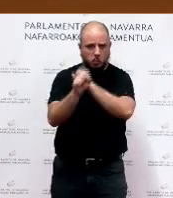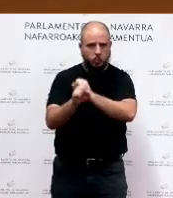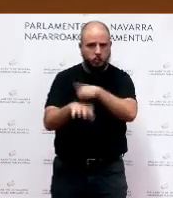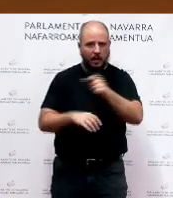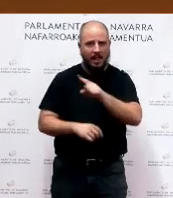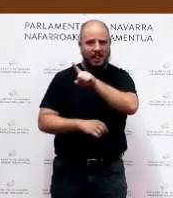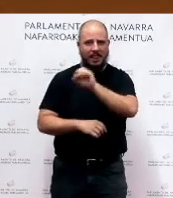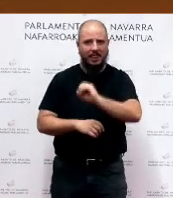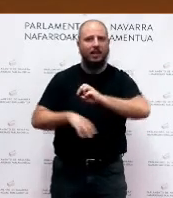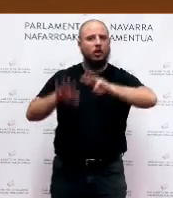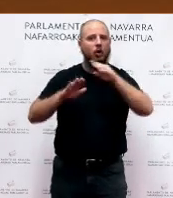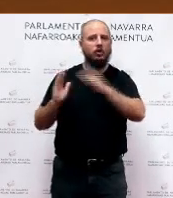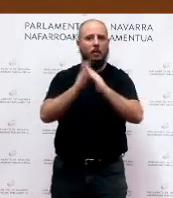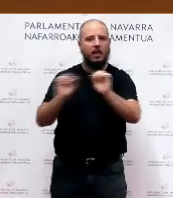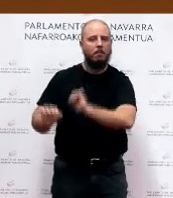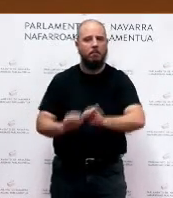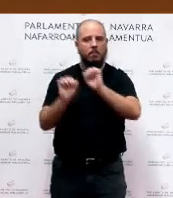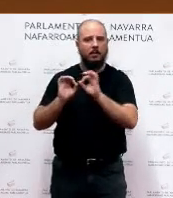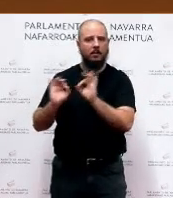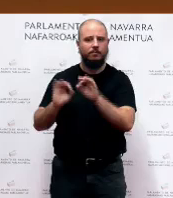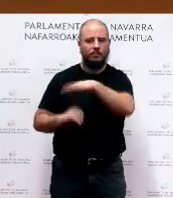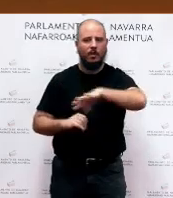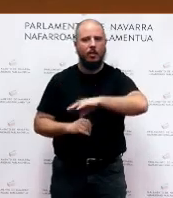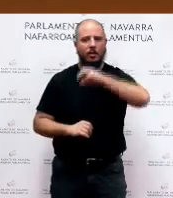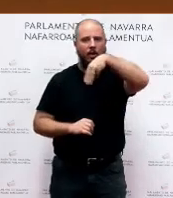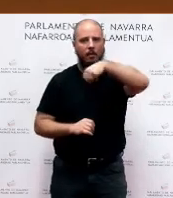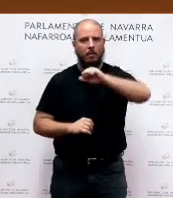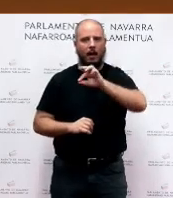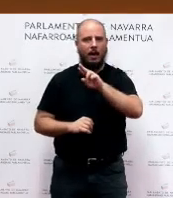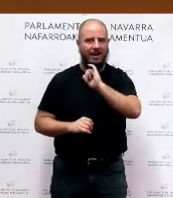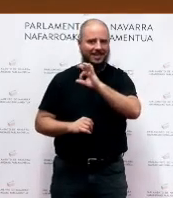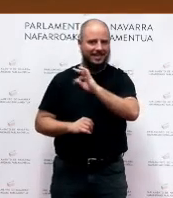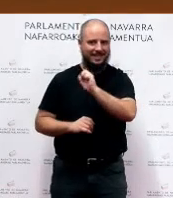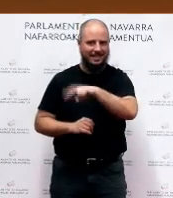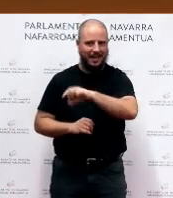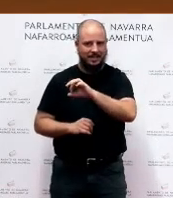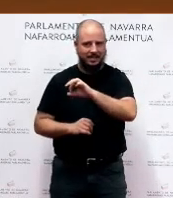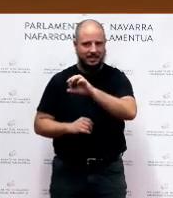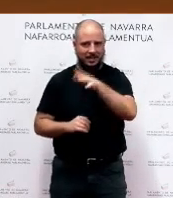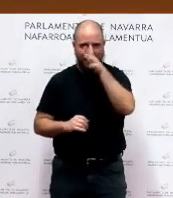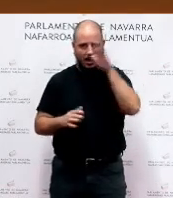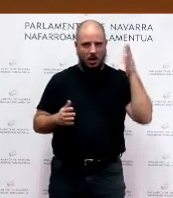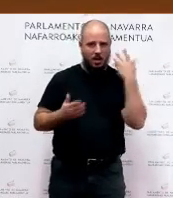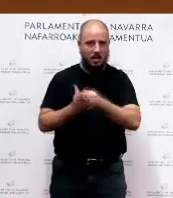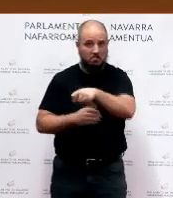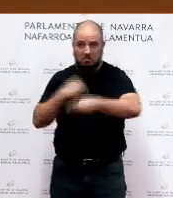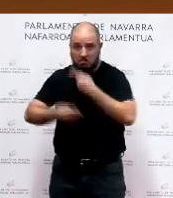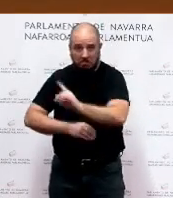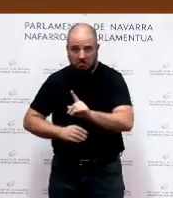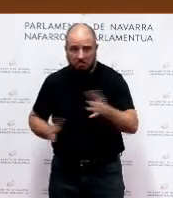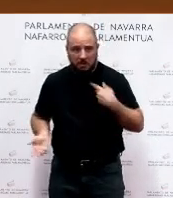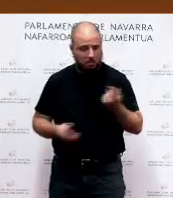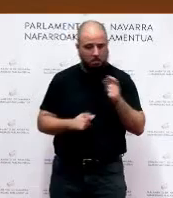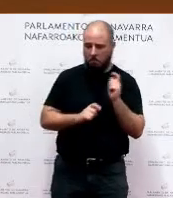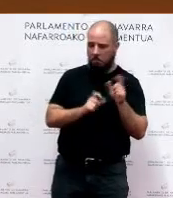protegidas de maristas, que tras más de 5 años no se han iniciado y que tienen atrapados a sus adjudicatarios